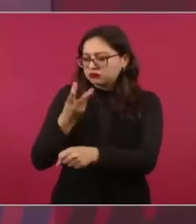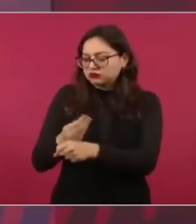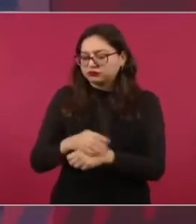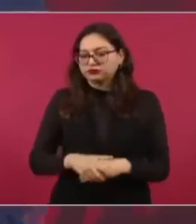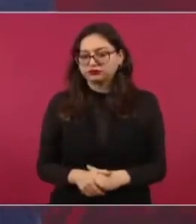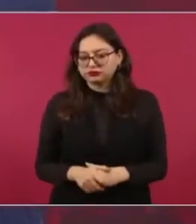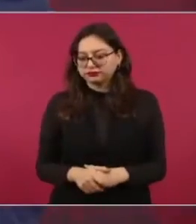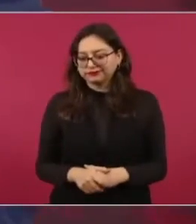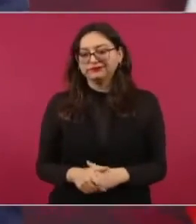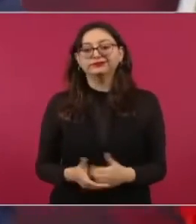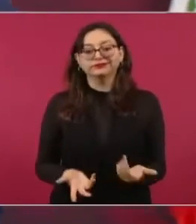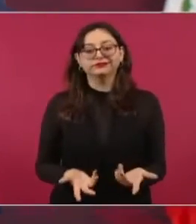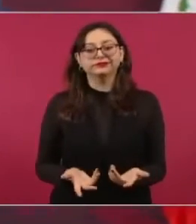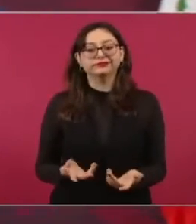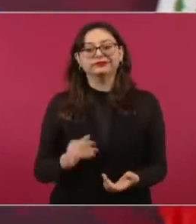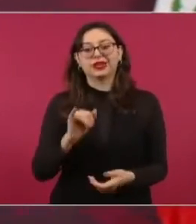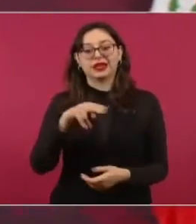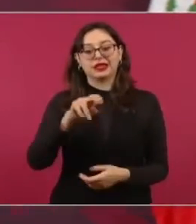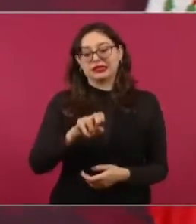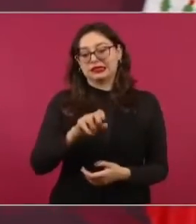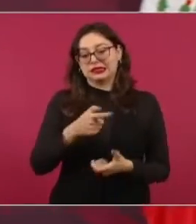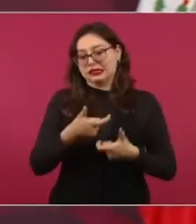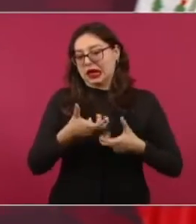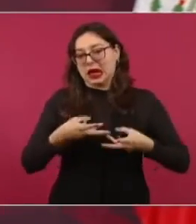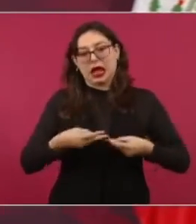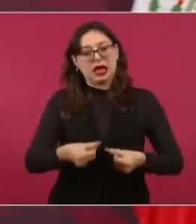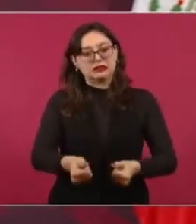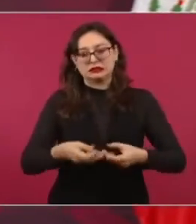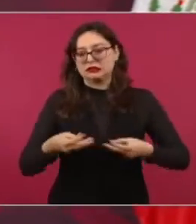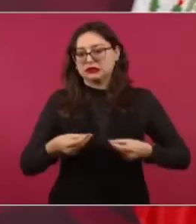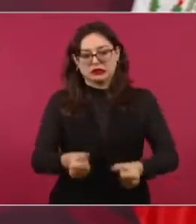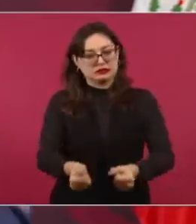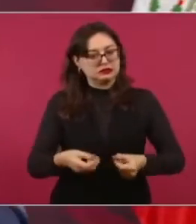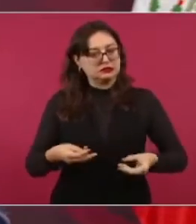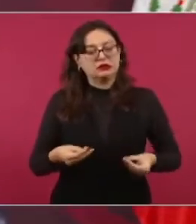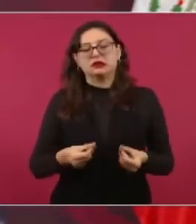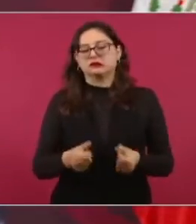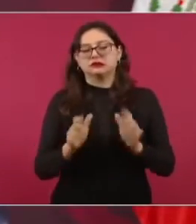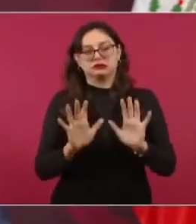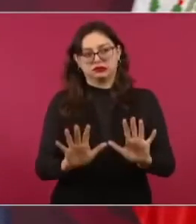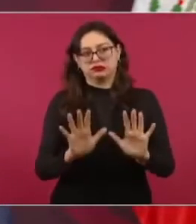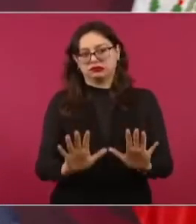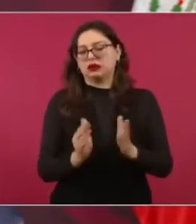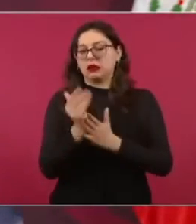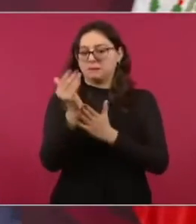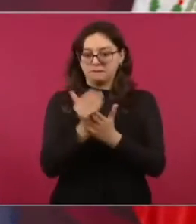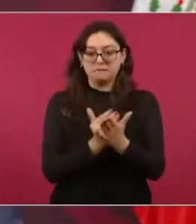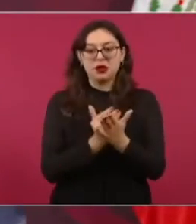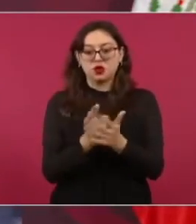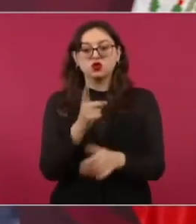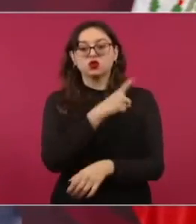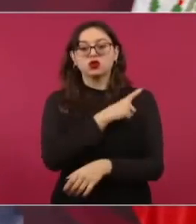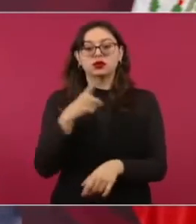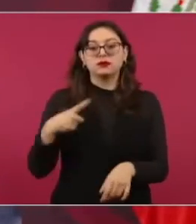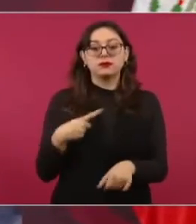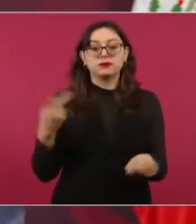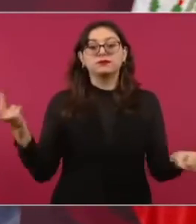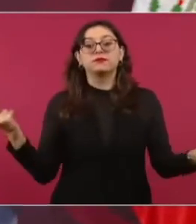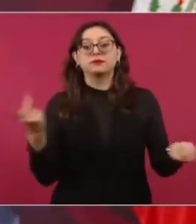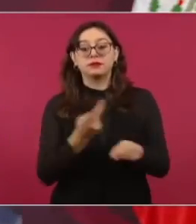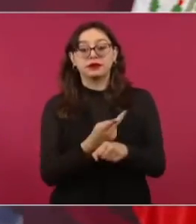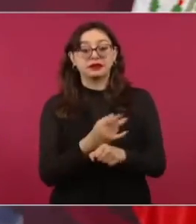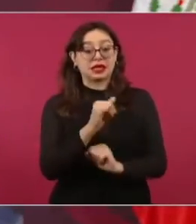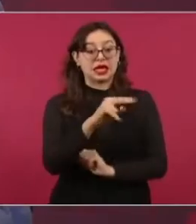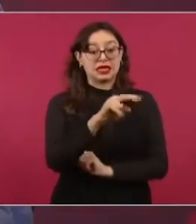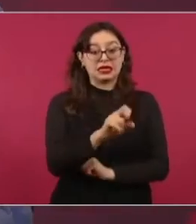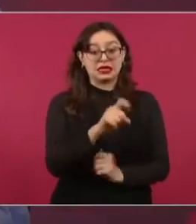porque los funcionarios del INE son como una burocracia dorada, sobre todo los